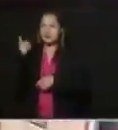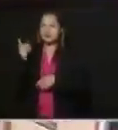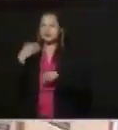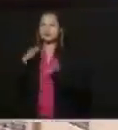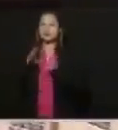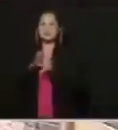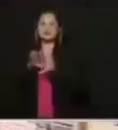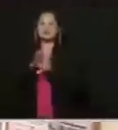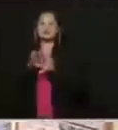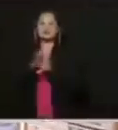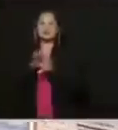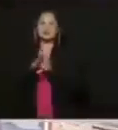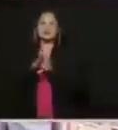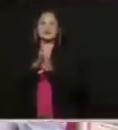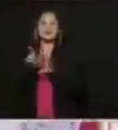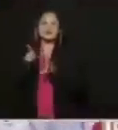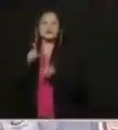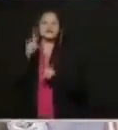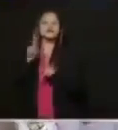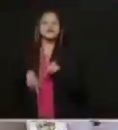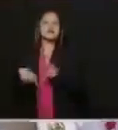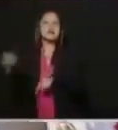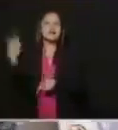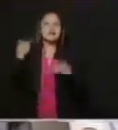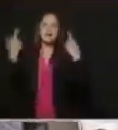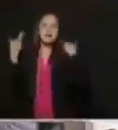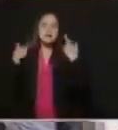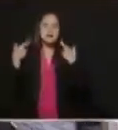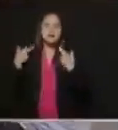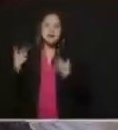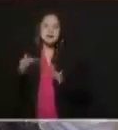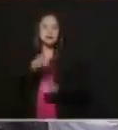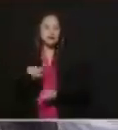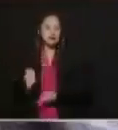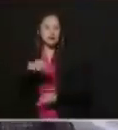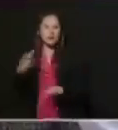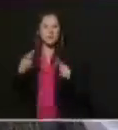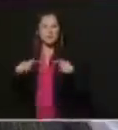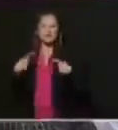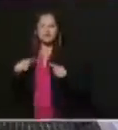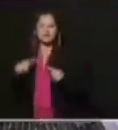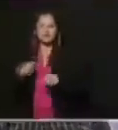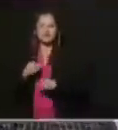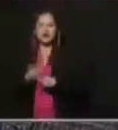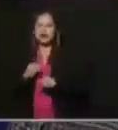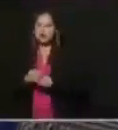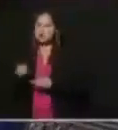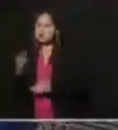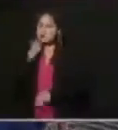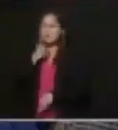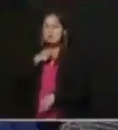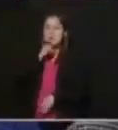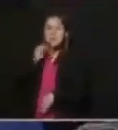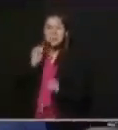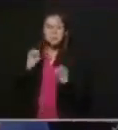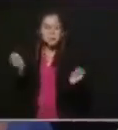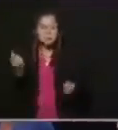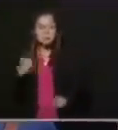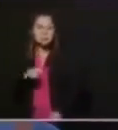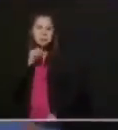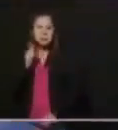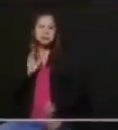mi voz la rechifla del pueblo a nuestro mandatario. Se me están saliendo las lágrimas de emoción, muchachos. Es muy